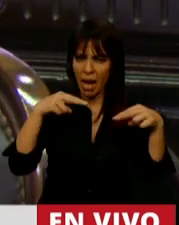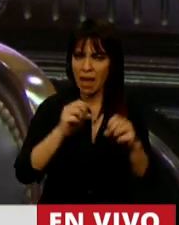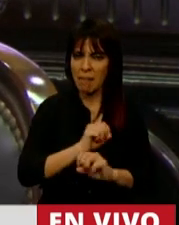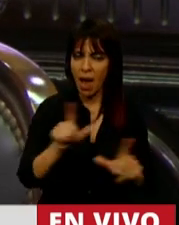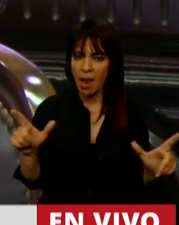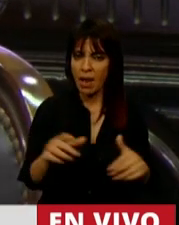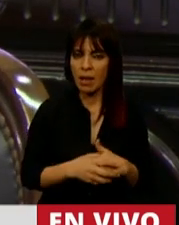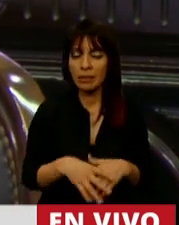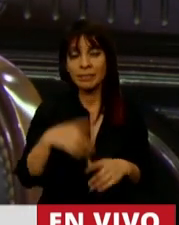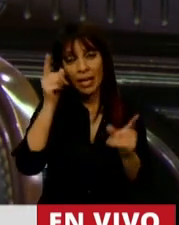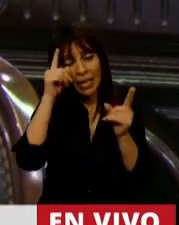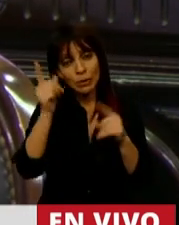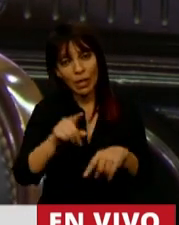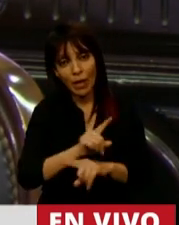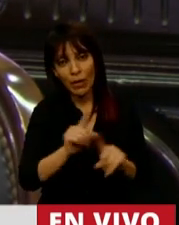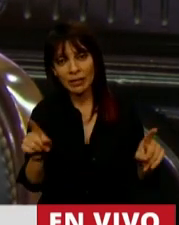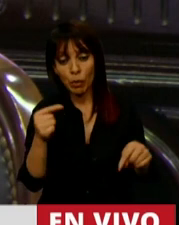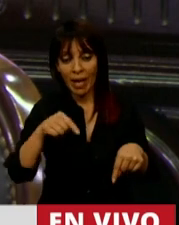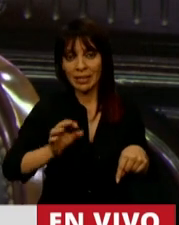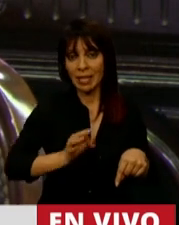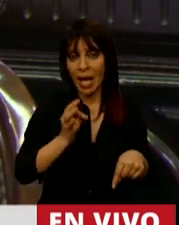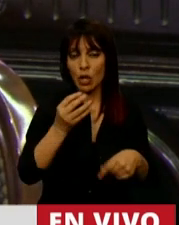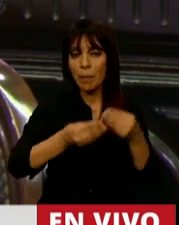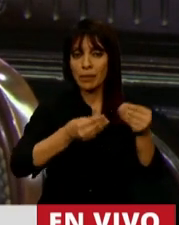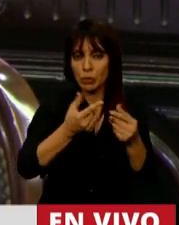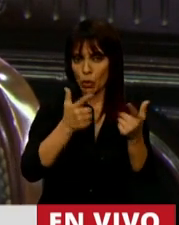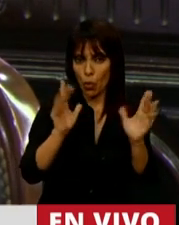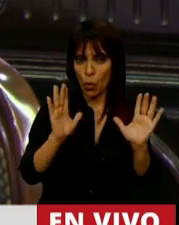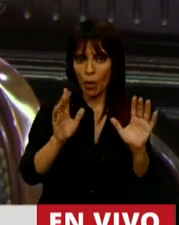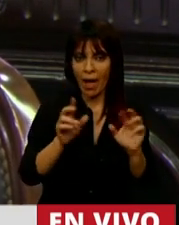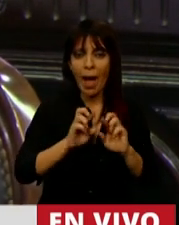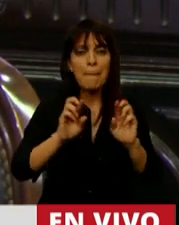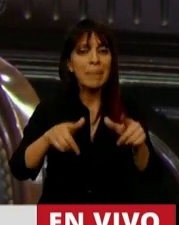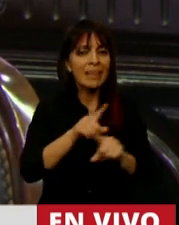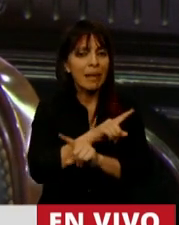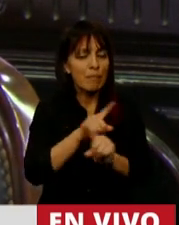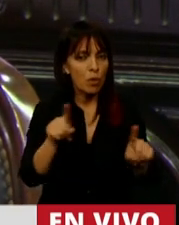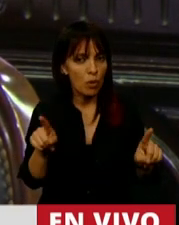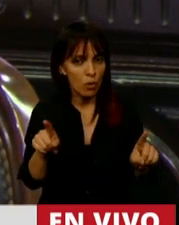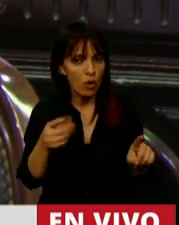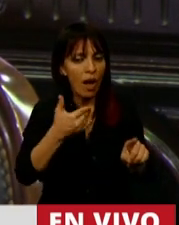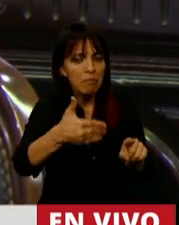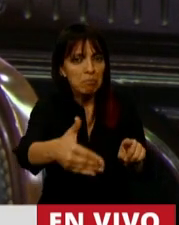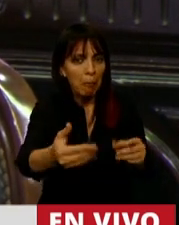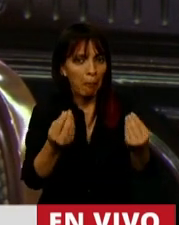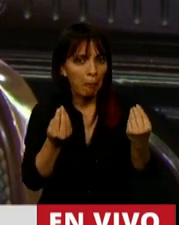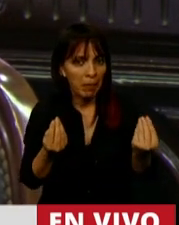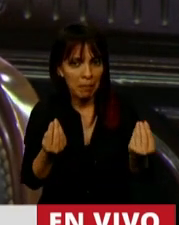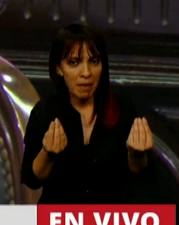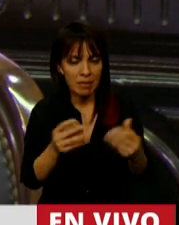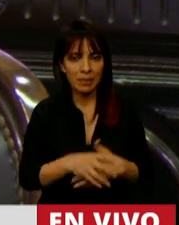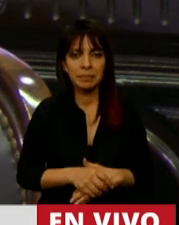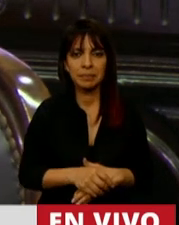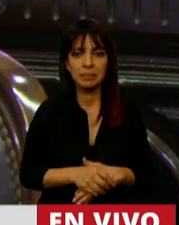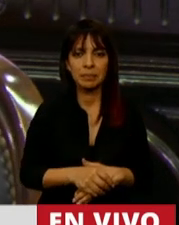no solo no tuvimos presupuesto este año, sino que tampoco había un plan, ni lo hay, de hacia dónde vamos y de cuál es el